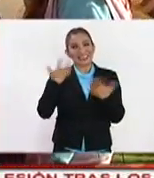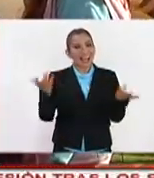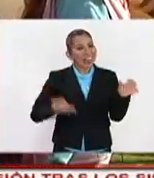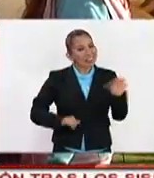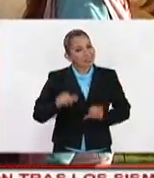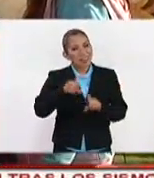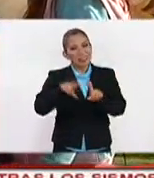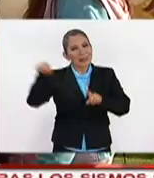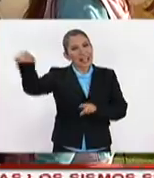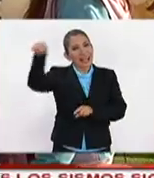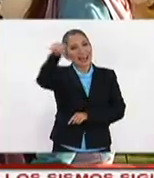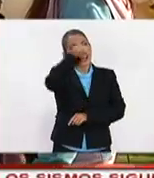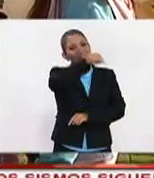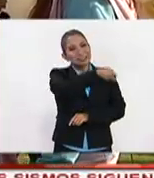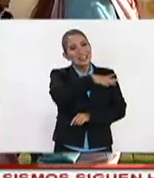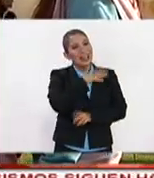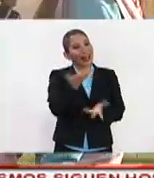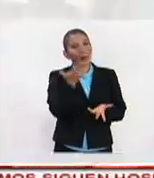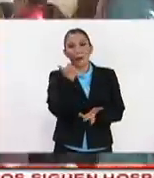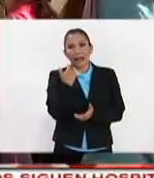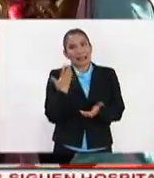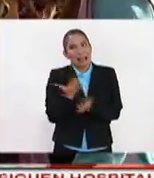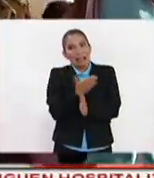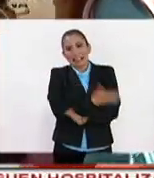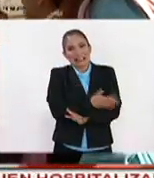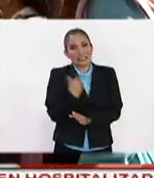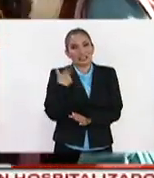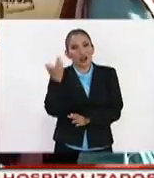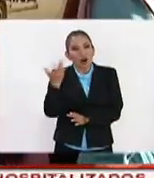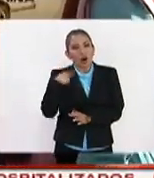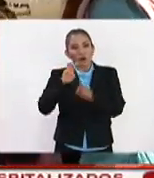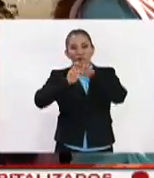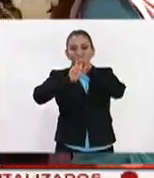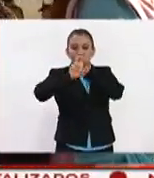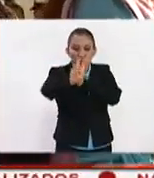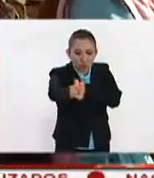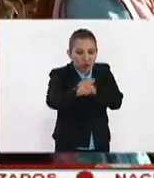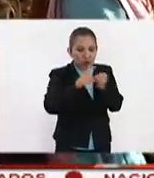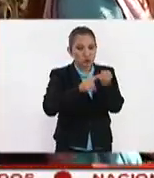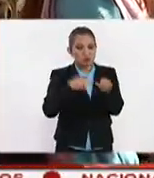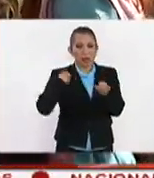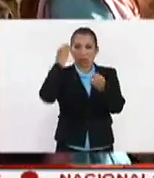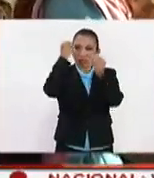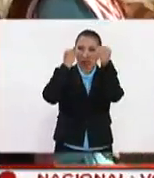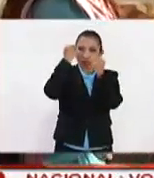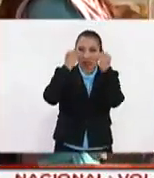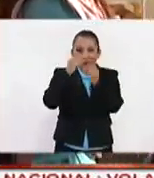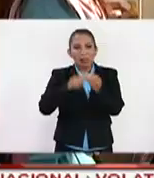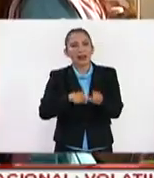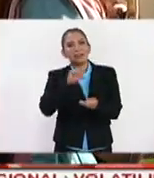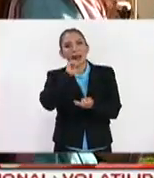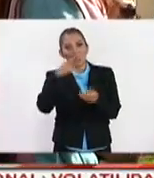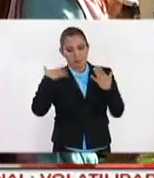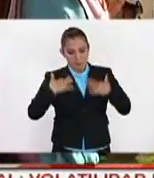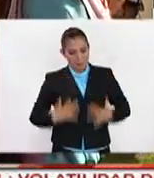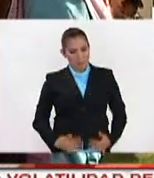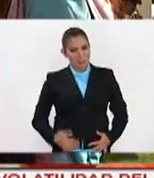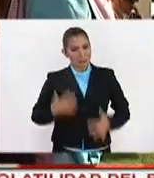las actividades que casi no hago. Fui a la tirolesa, me maquillaron y me vestí